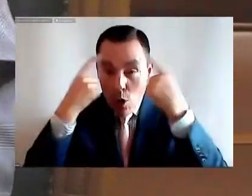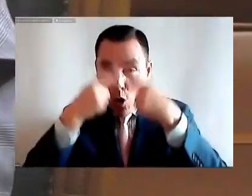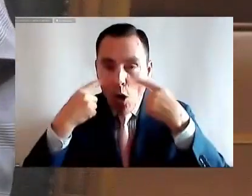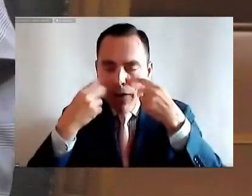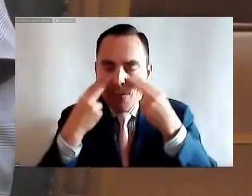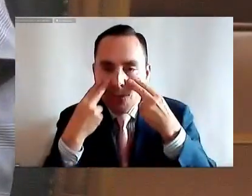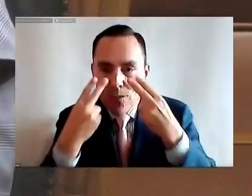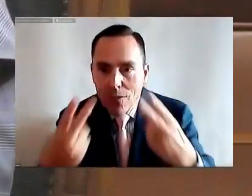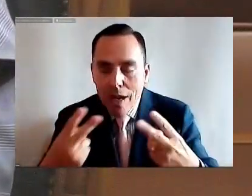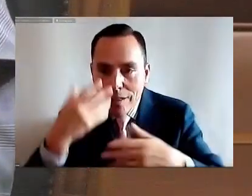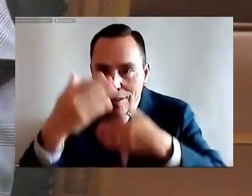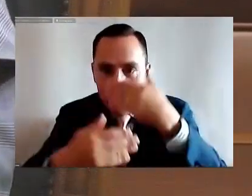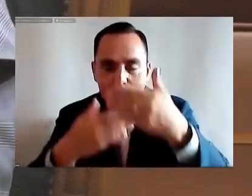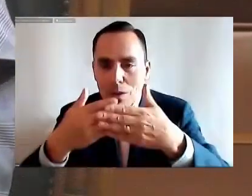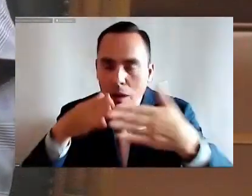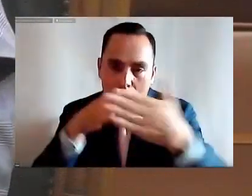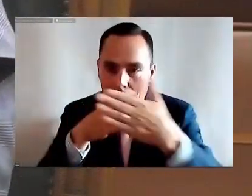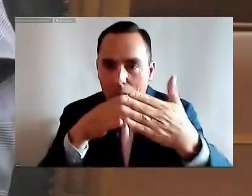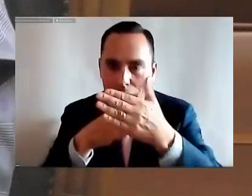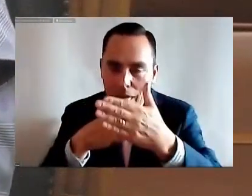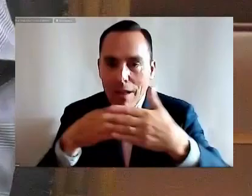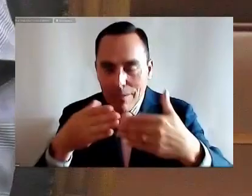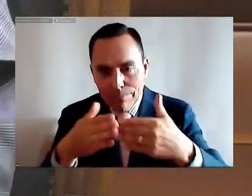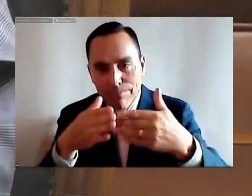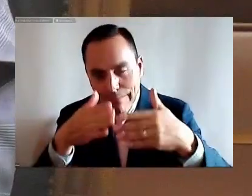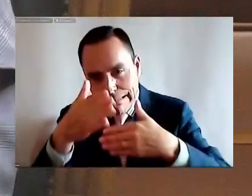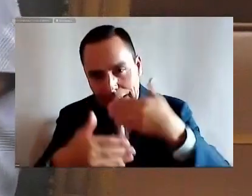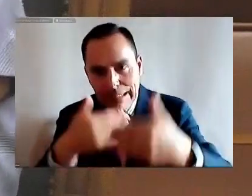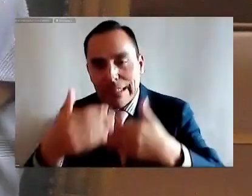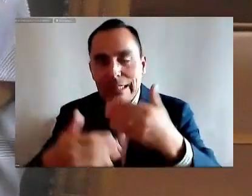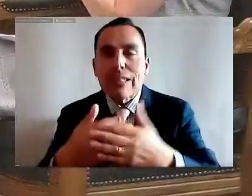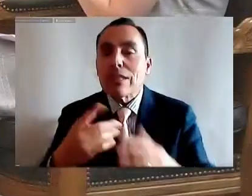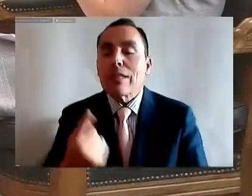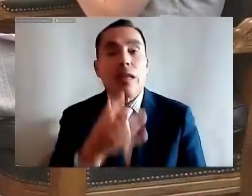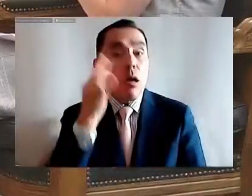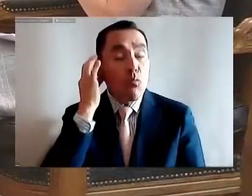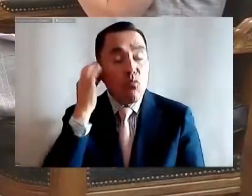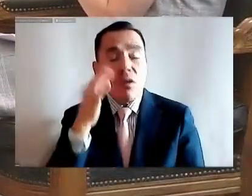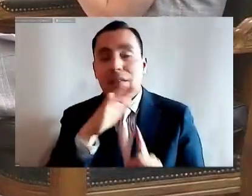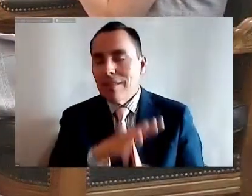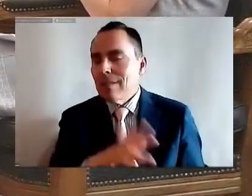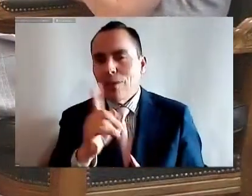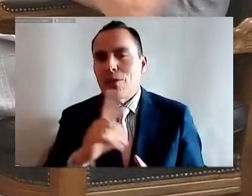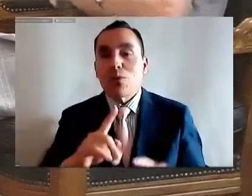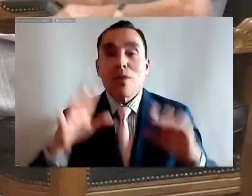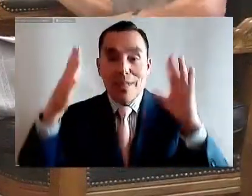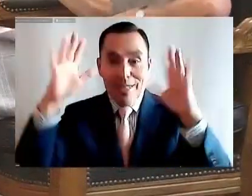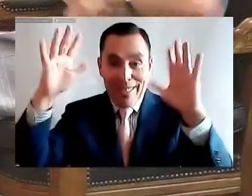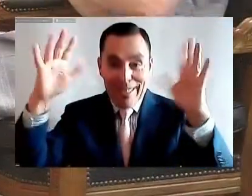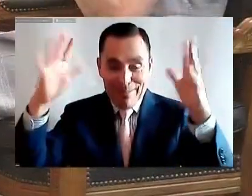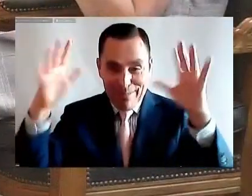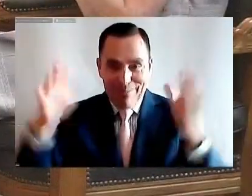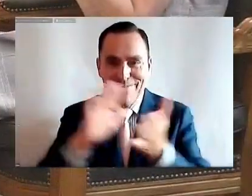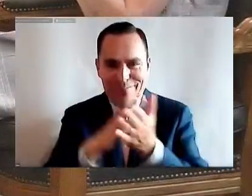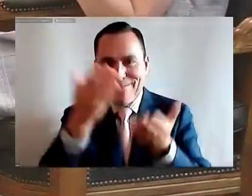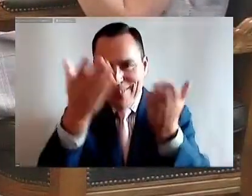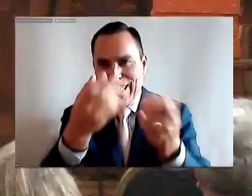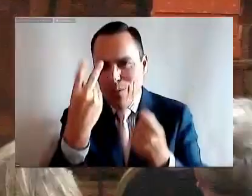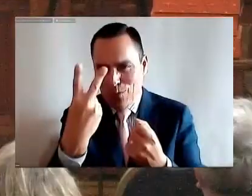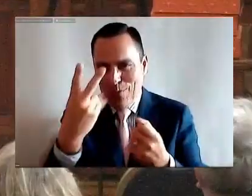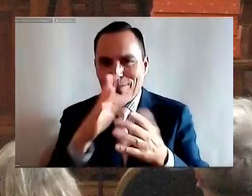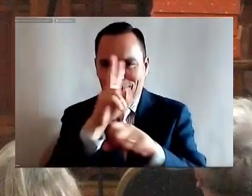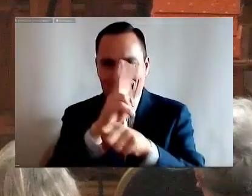las brechas y las diferencias que le restan autonomía a las mujeres. Así que un aplauso para ellas. Les agradezco. Gracias, mucho. Gracias a ustedes.